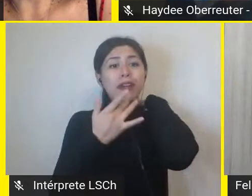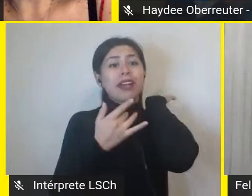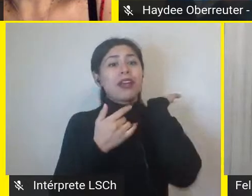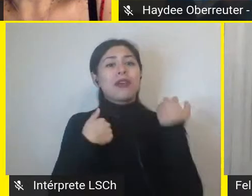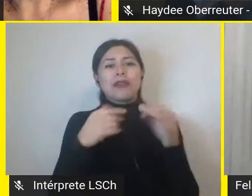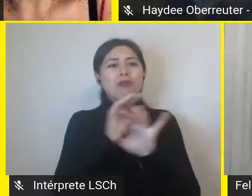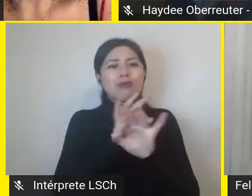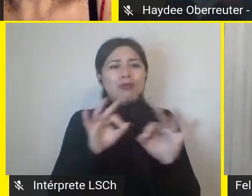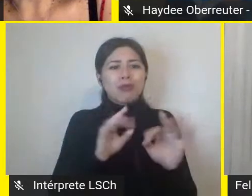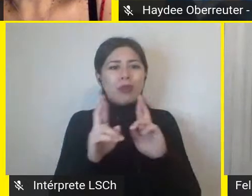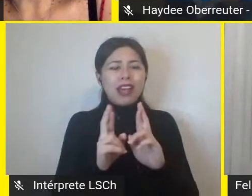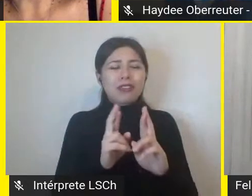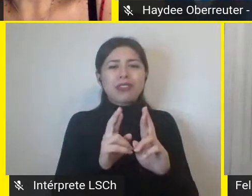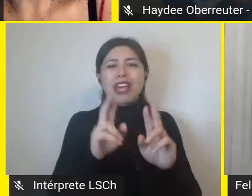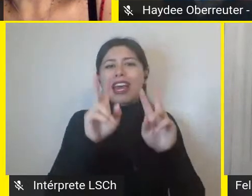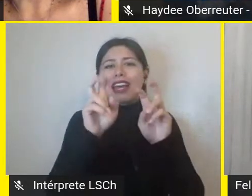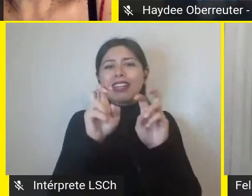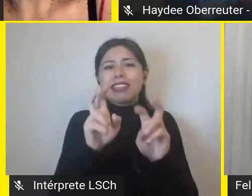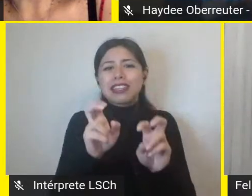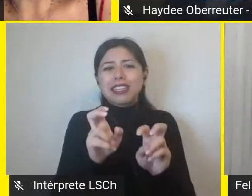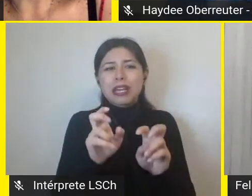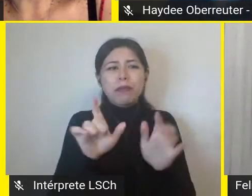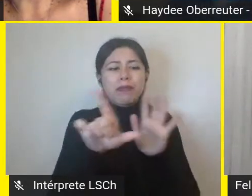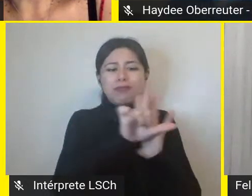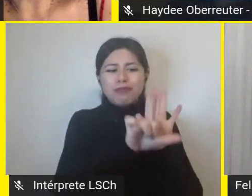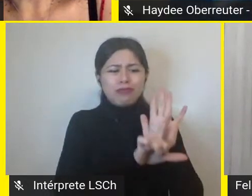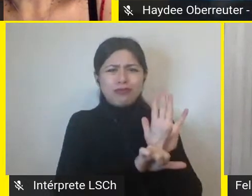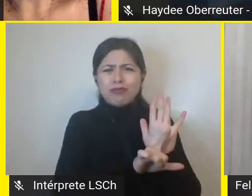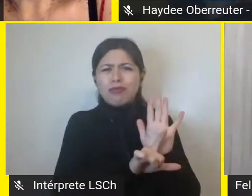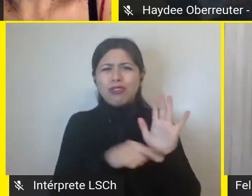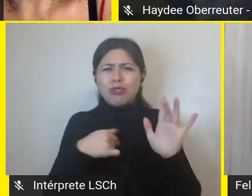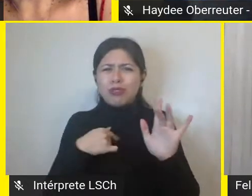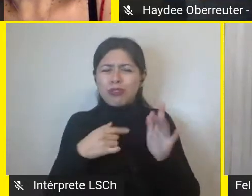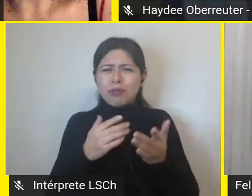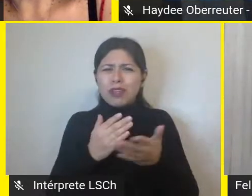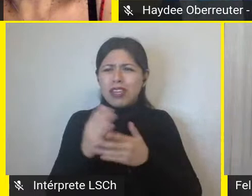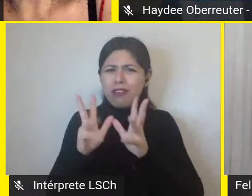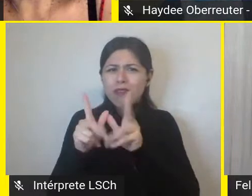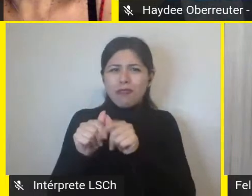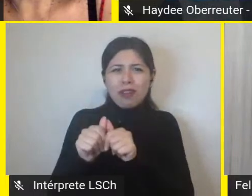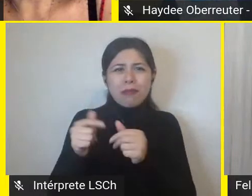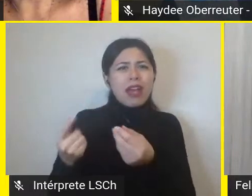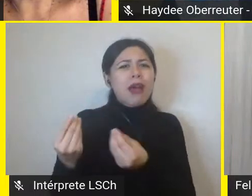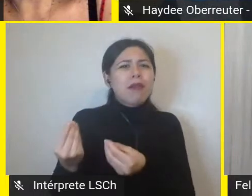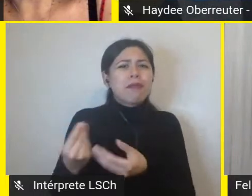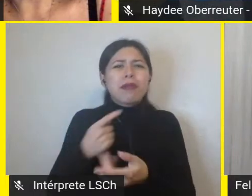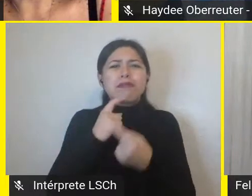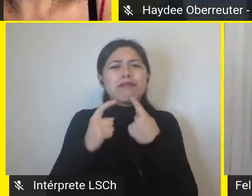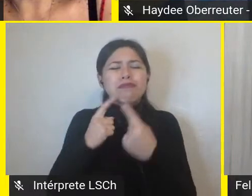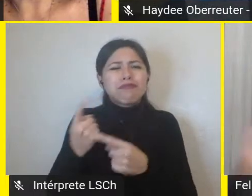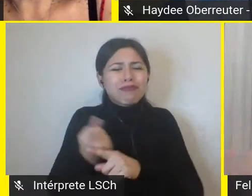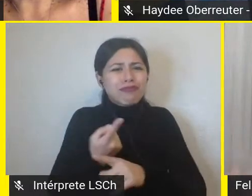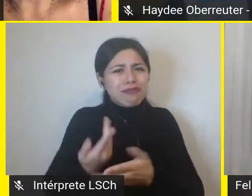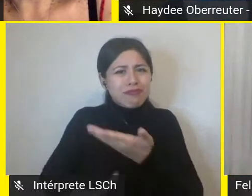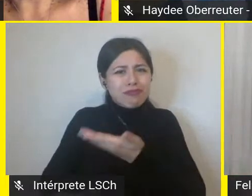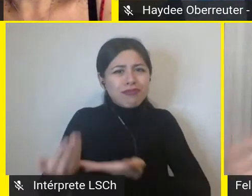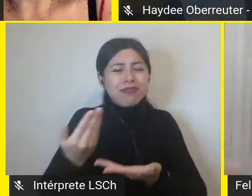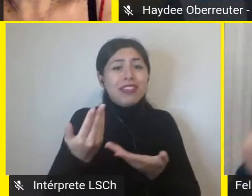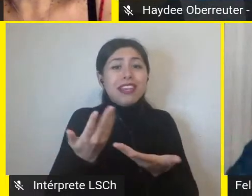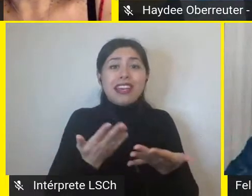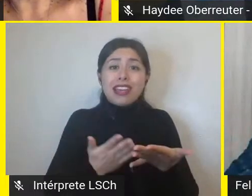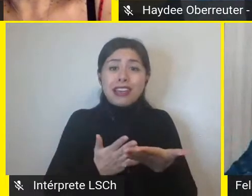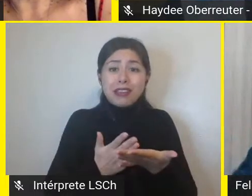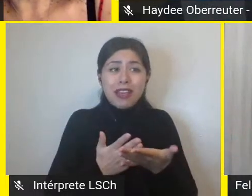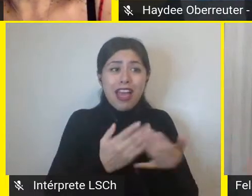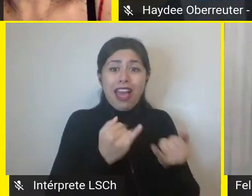Empecé a hablar en mi familia, qué ocurría con esto. Se empezó a generar en los amigos, ¿cierto? Un tenor de querer saber un